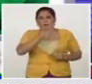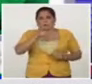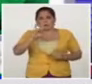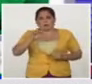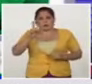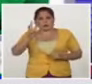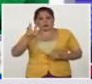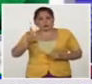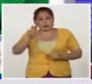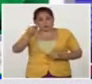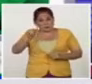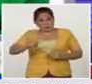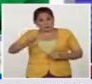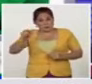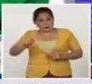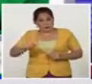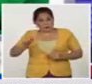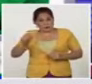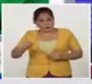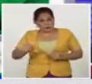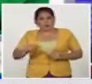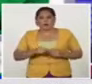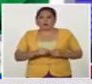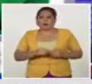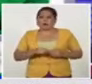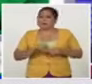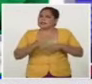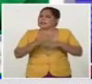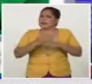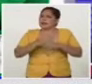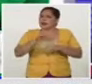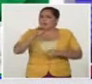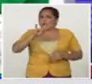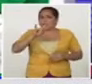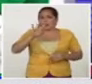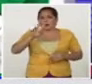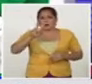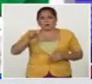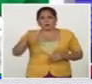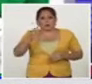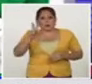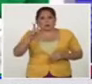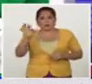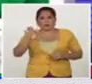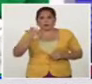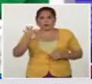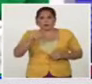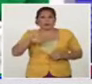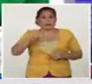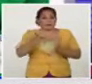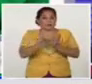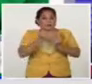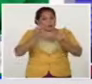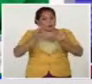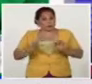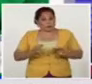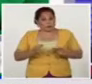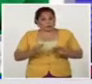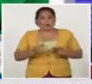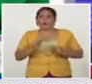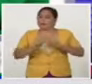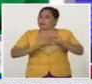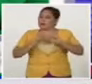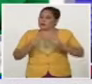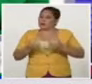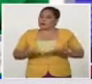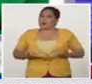113.493 personas, estamos hablando del 94,2% de todos los diagnosticados que se han recuperado